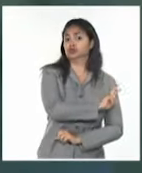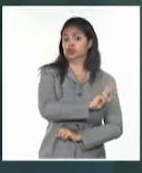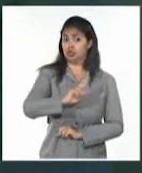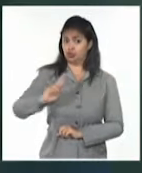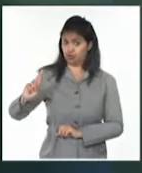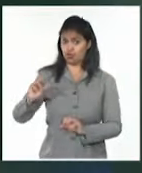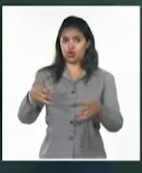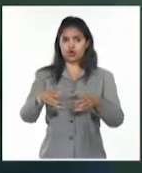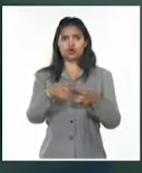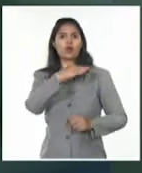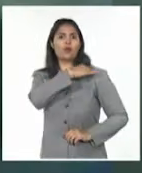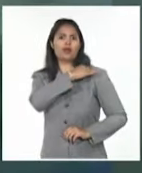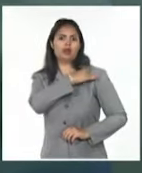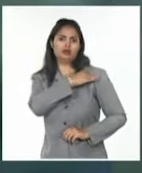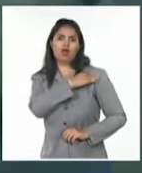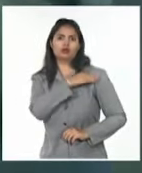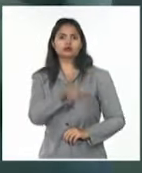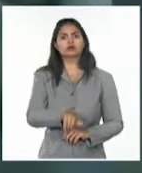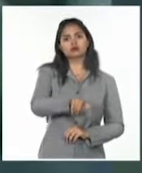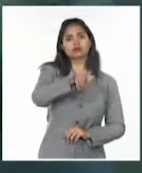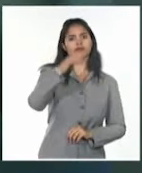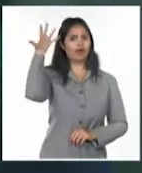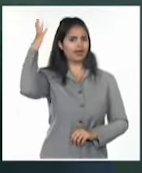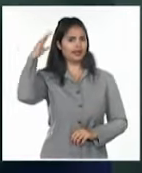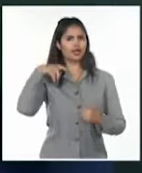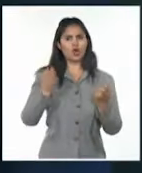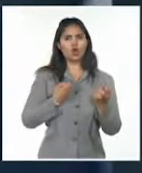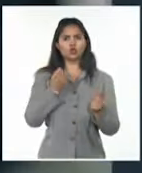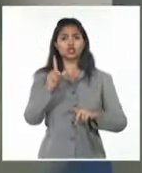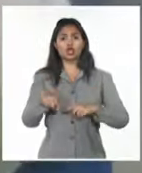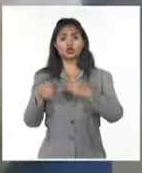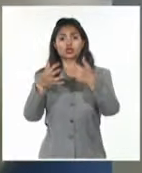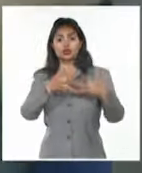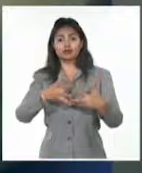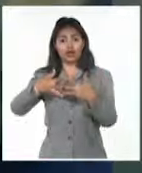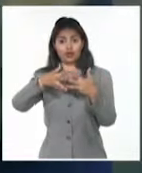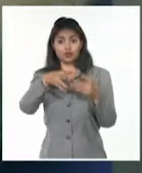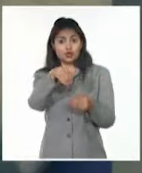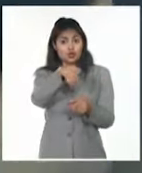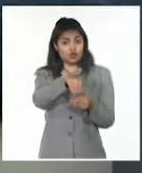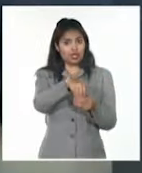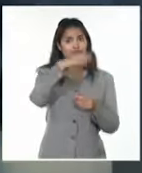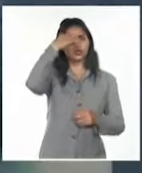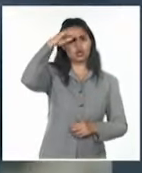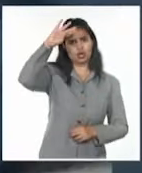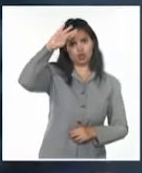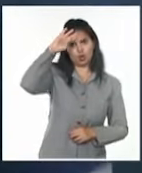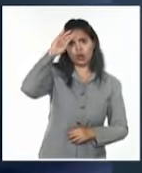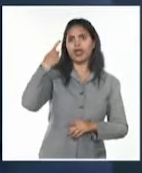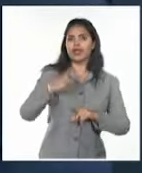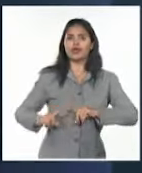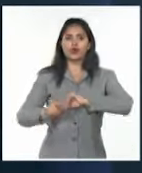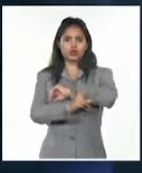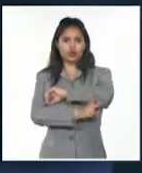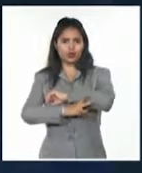en el extranjero con el enemigo luchando dentro de las organizaciones